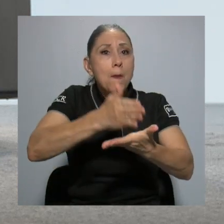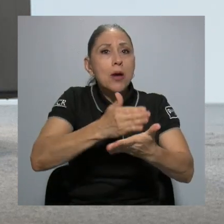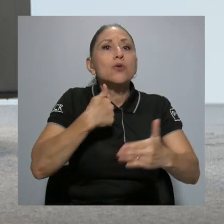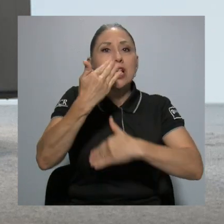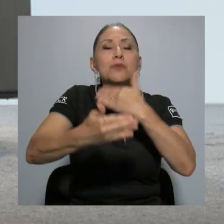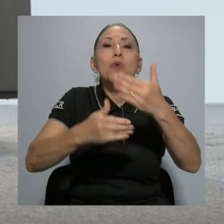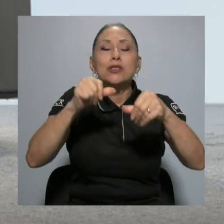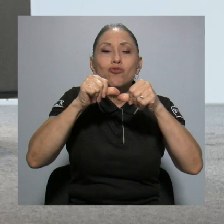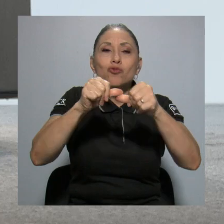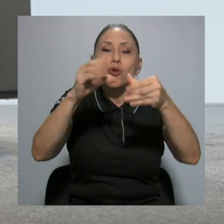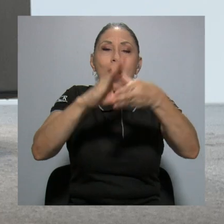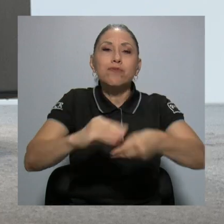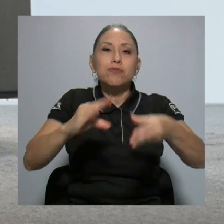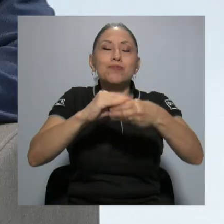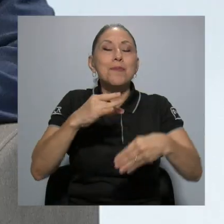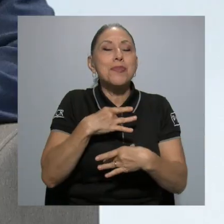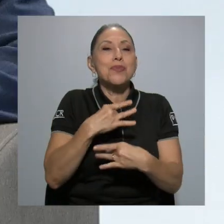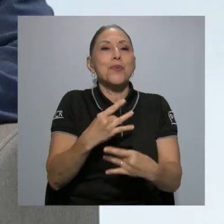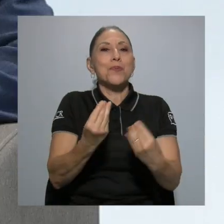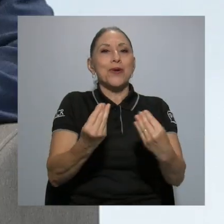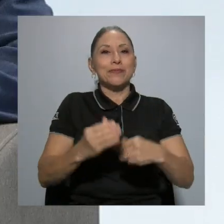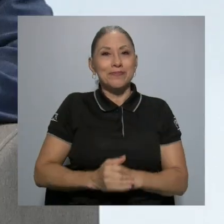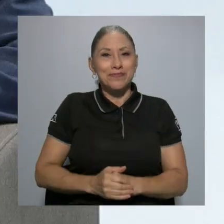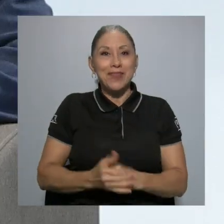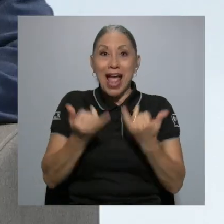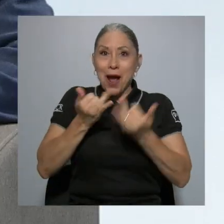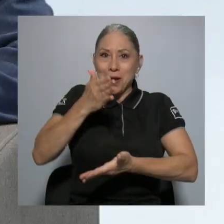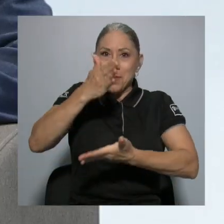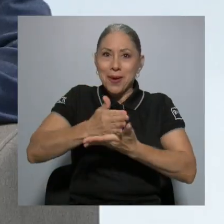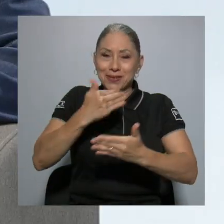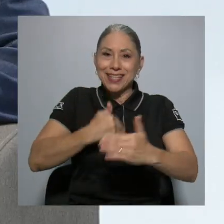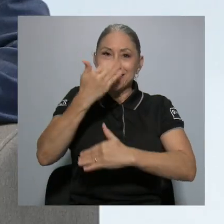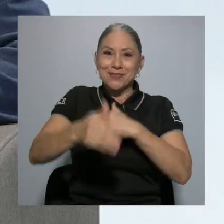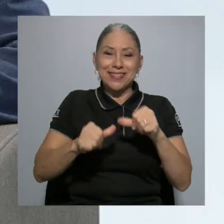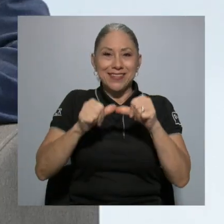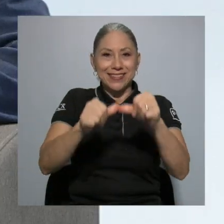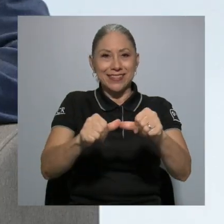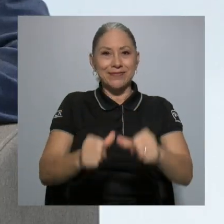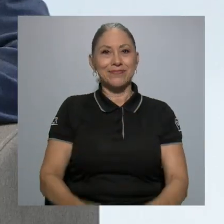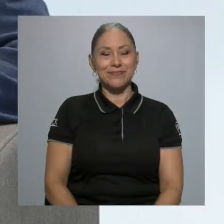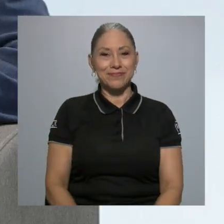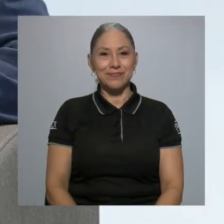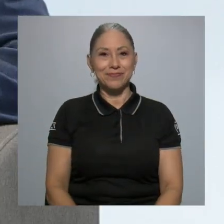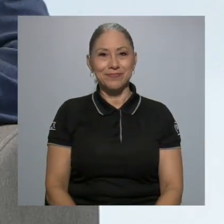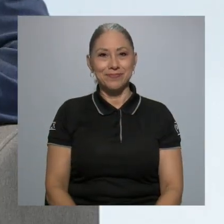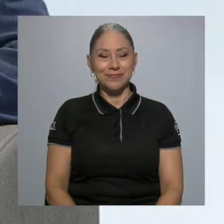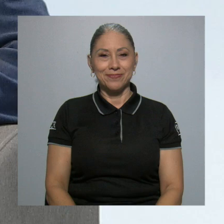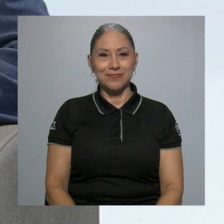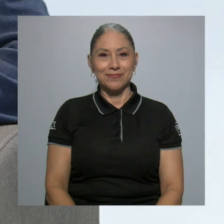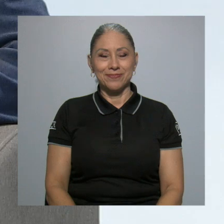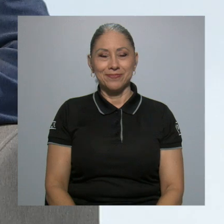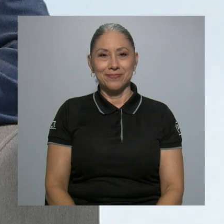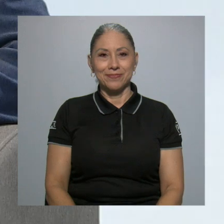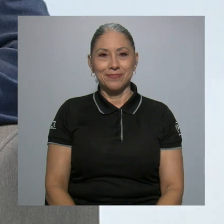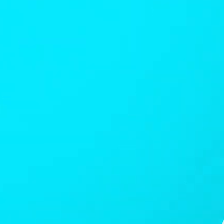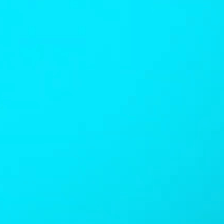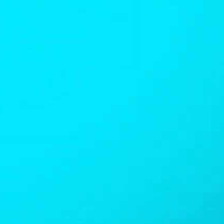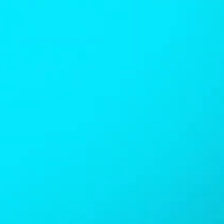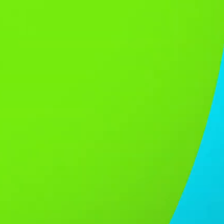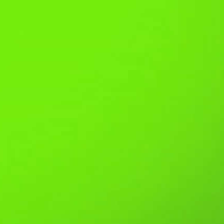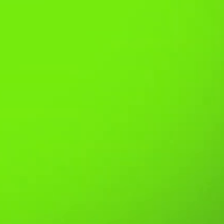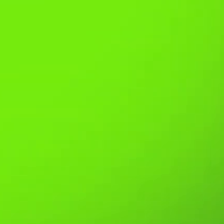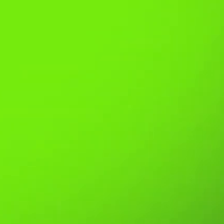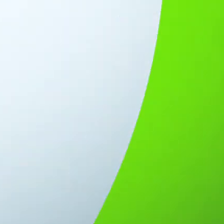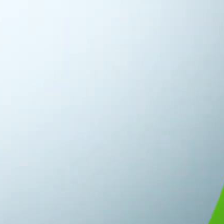nos sigue comentando esa historia, por favor, que me interesa muchísimo. Hacemos una pausa y ya regresamos.